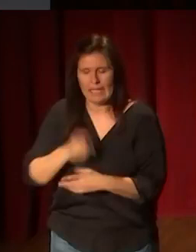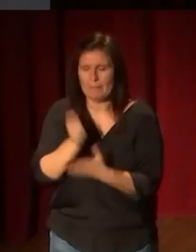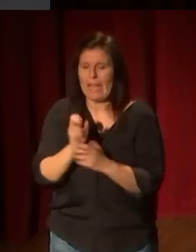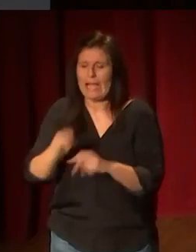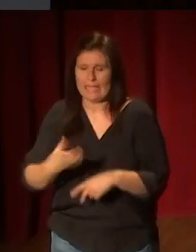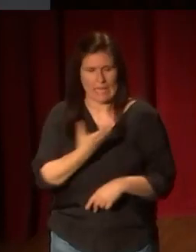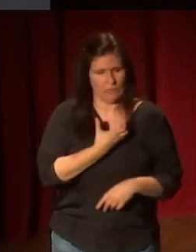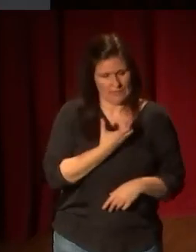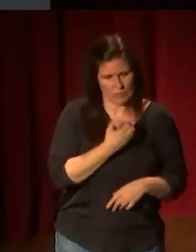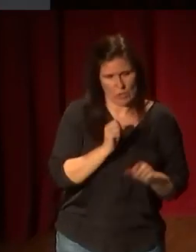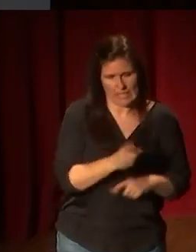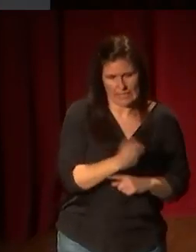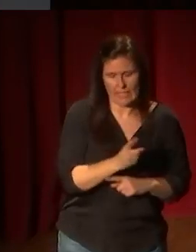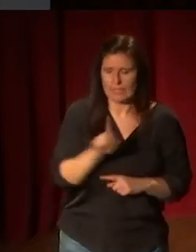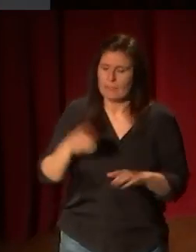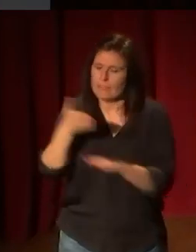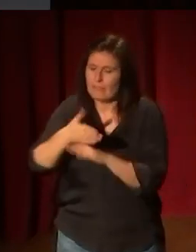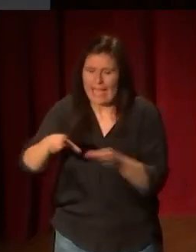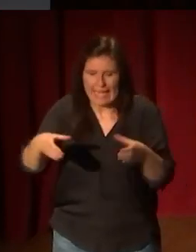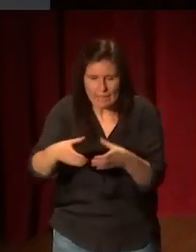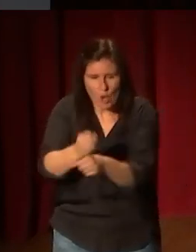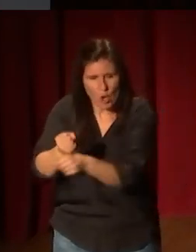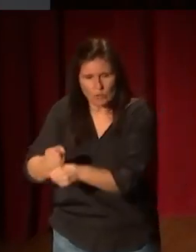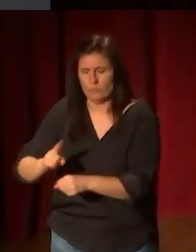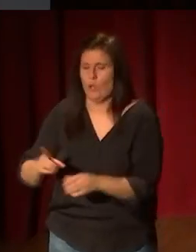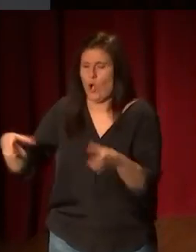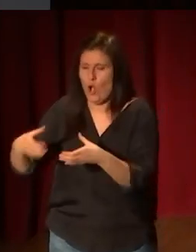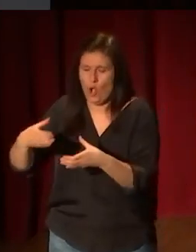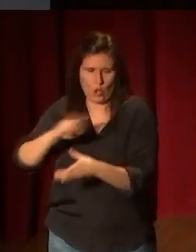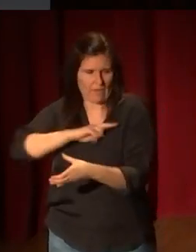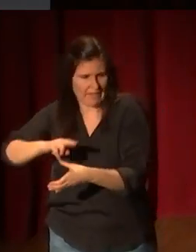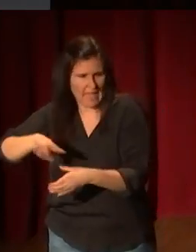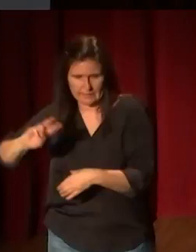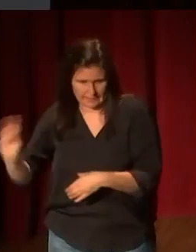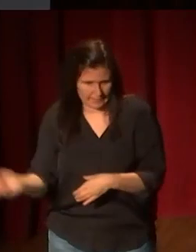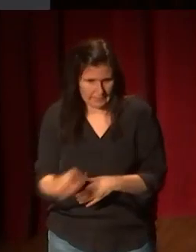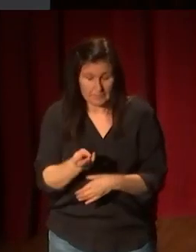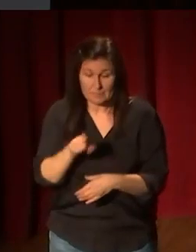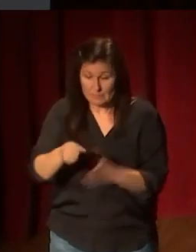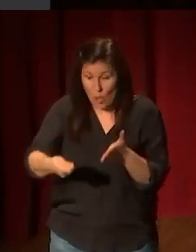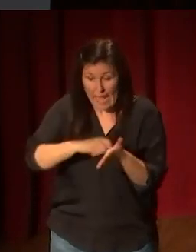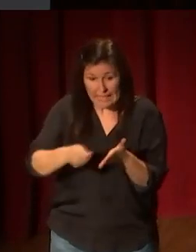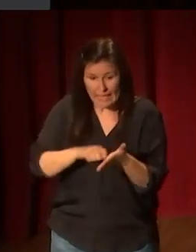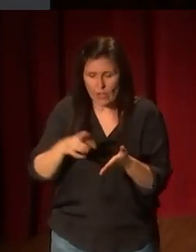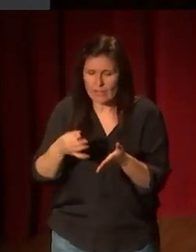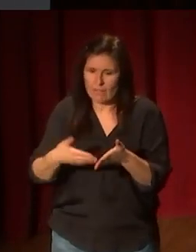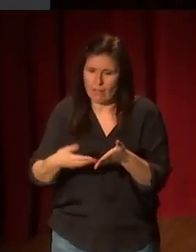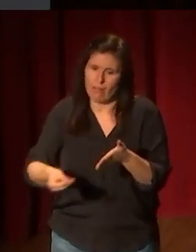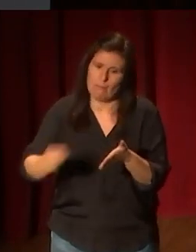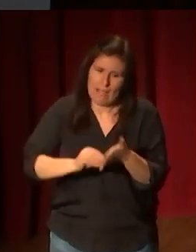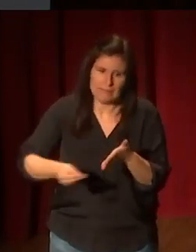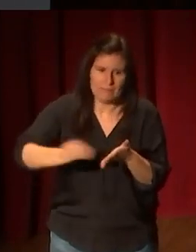ayuntamientos y a las que asistían también los gremios las cofradías etcétera y ese calendario se tenía que ampliar